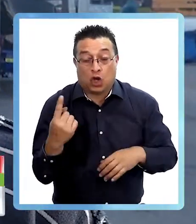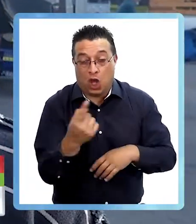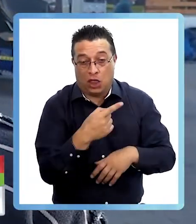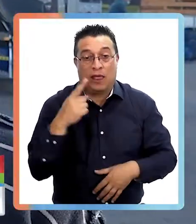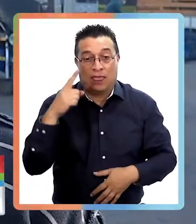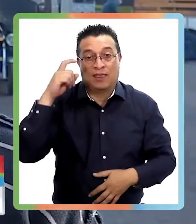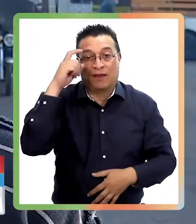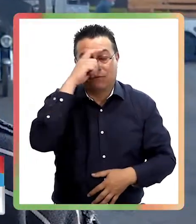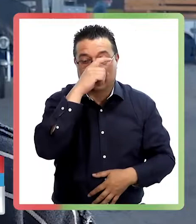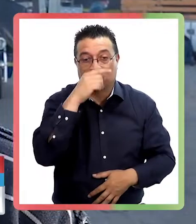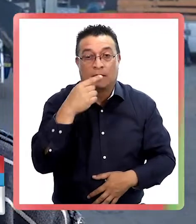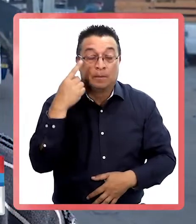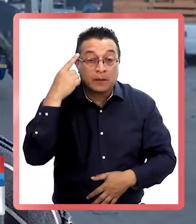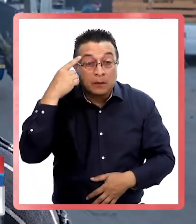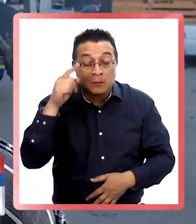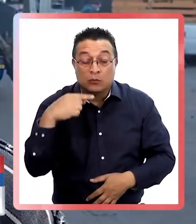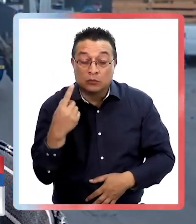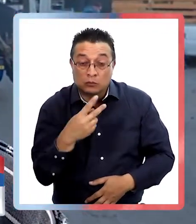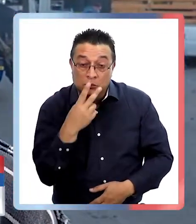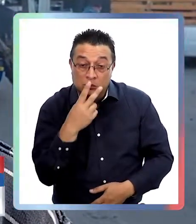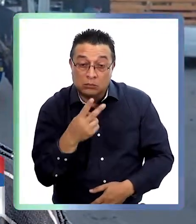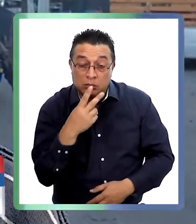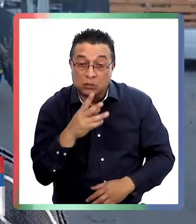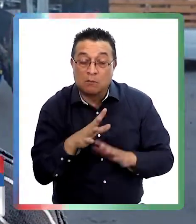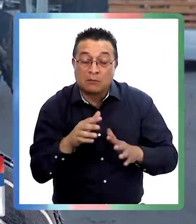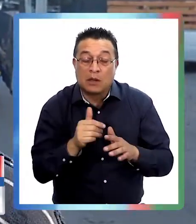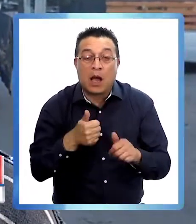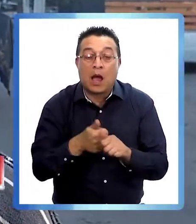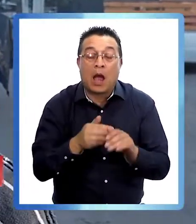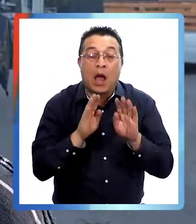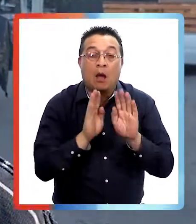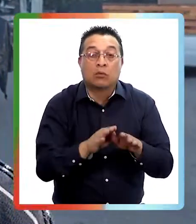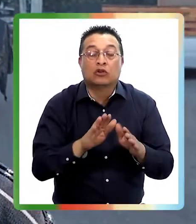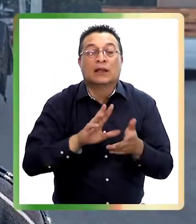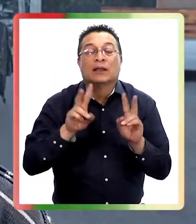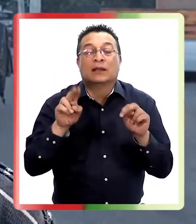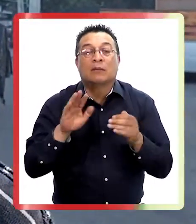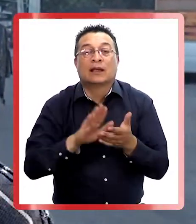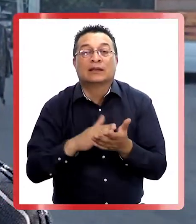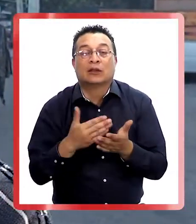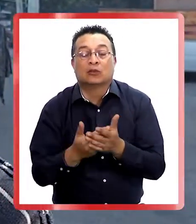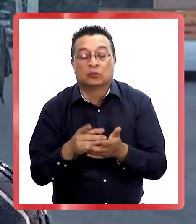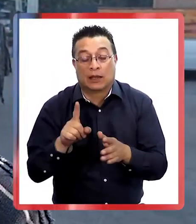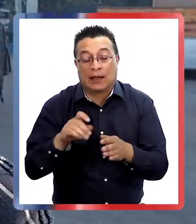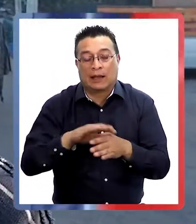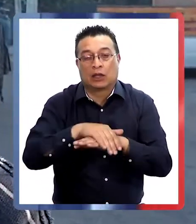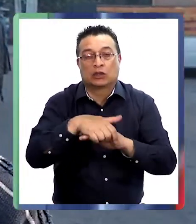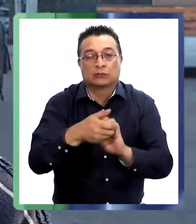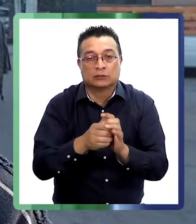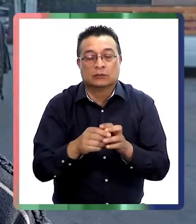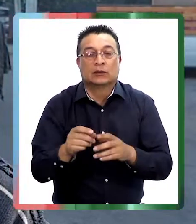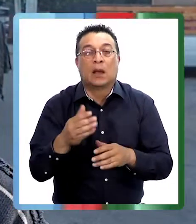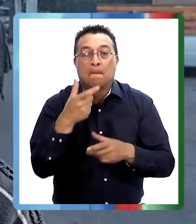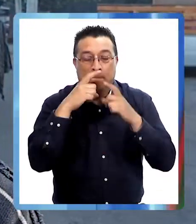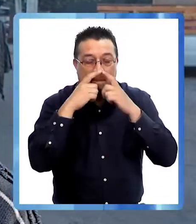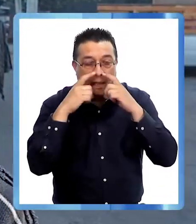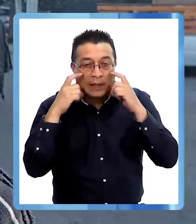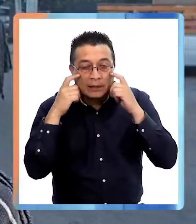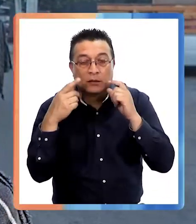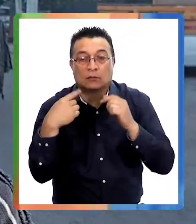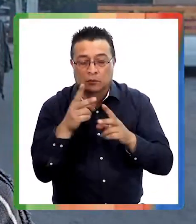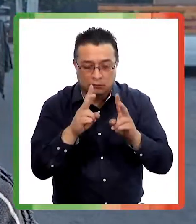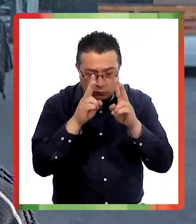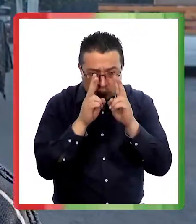pero rogaríamos a lo mejor con un poco más de apoyo en el tema sanitario, con alcohol gel, con mascarilla, o sea, que